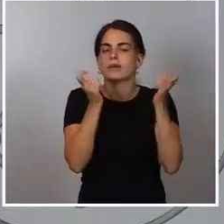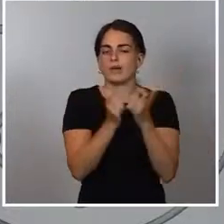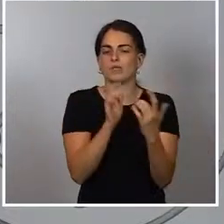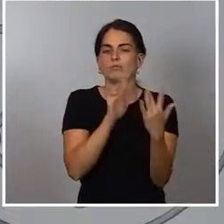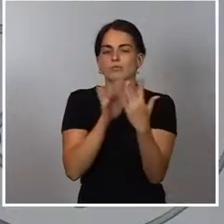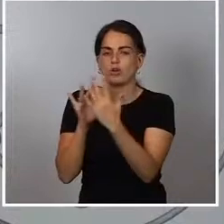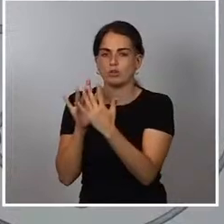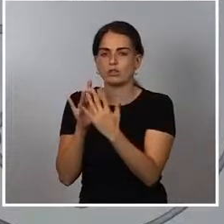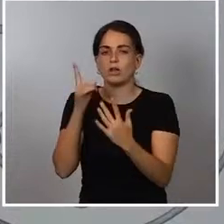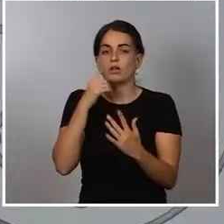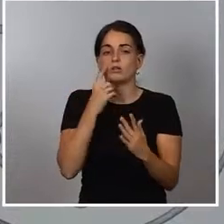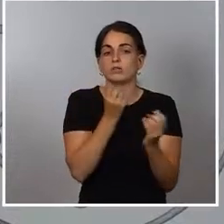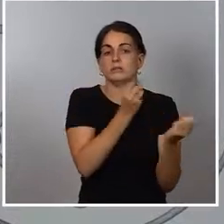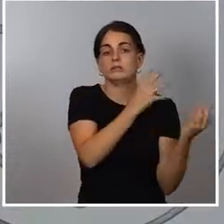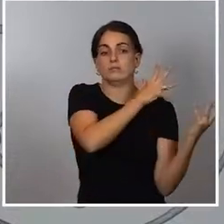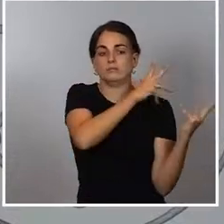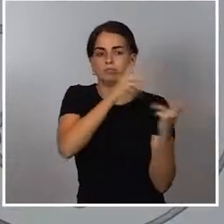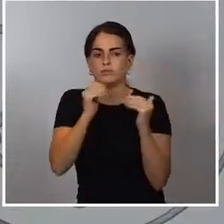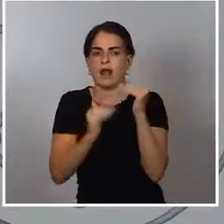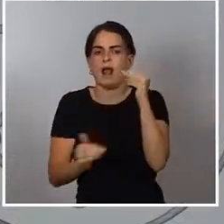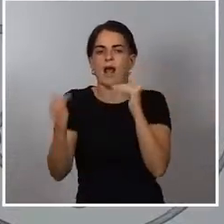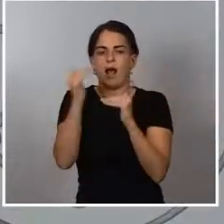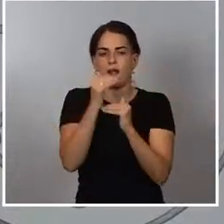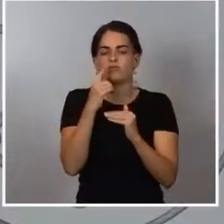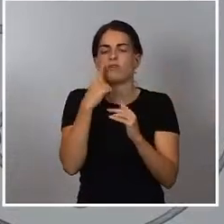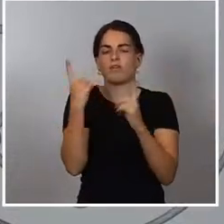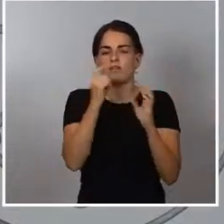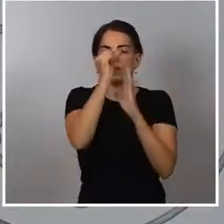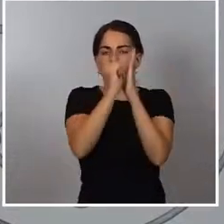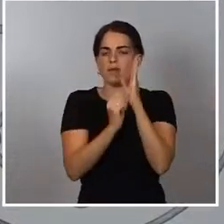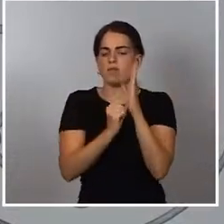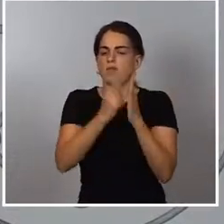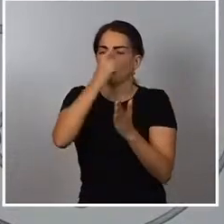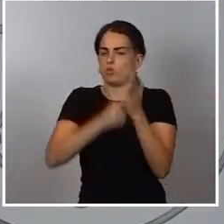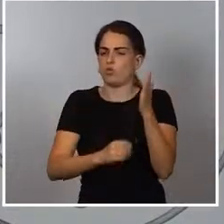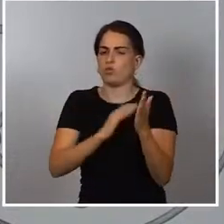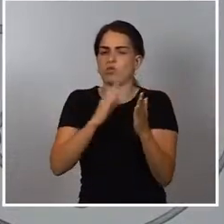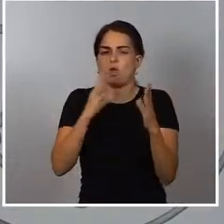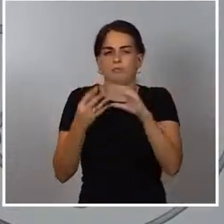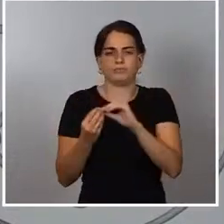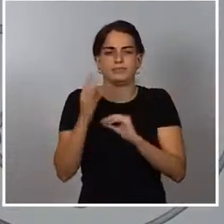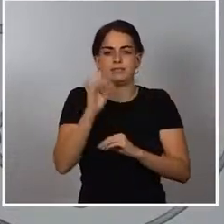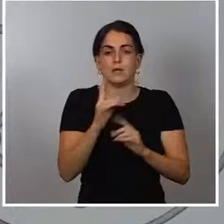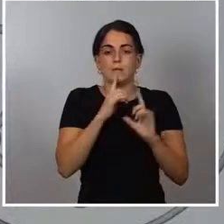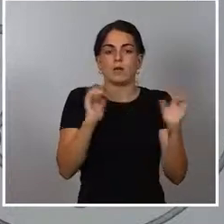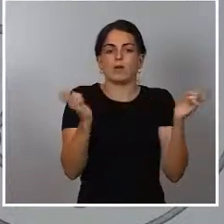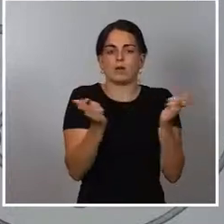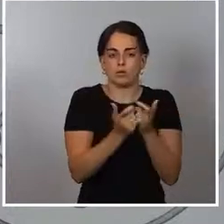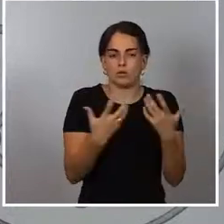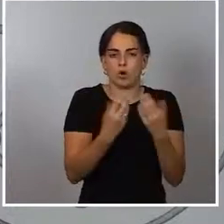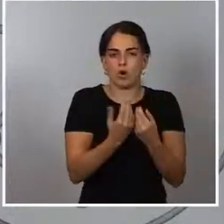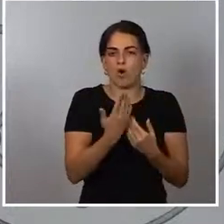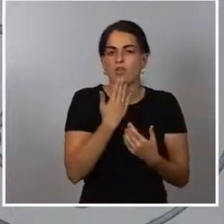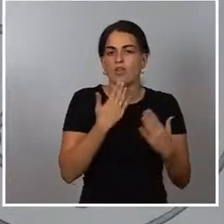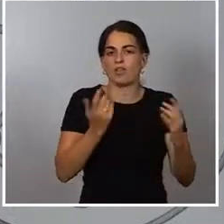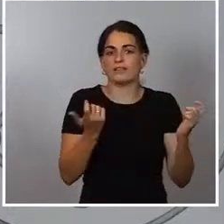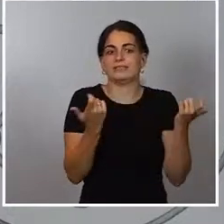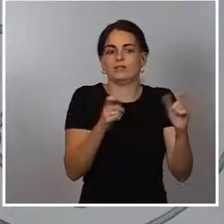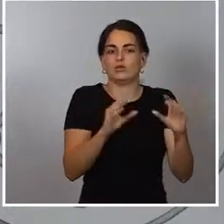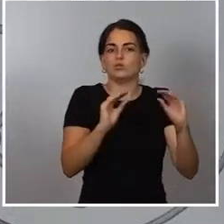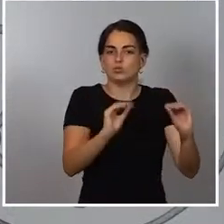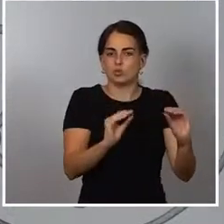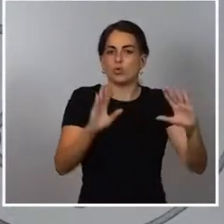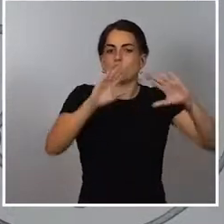que tomar medidas drásticas pero me consta que están trabajando con el sector del ocio también este caso nocturno para hacerlo pero también de otras actividades